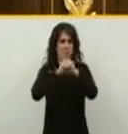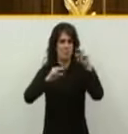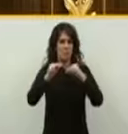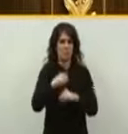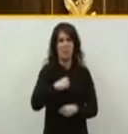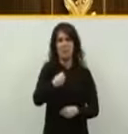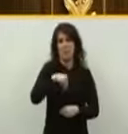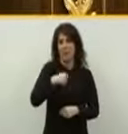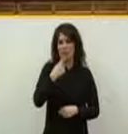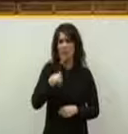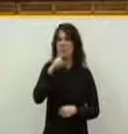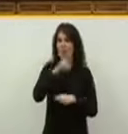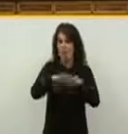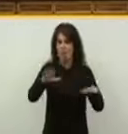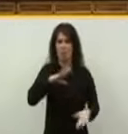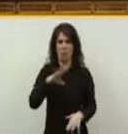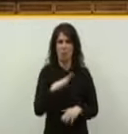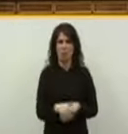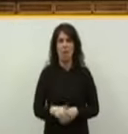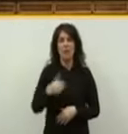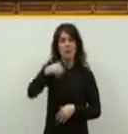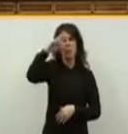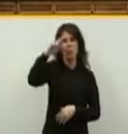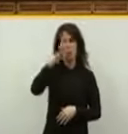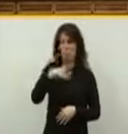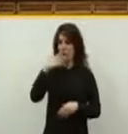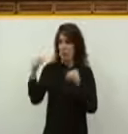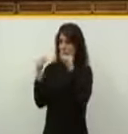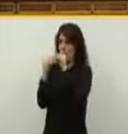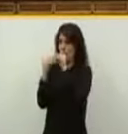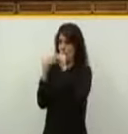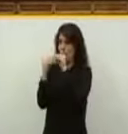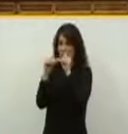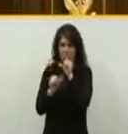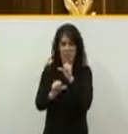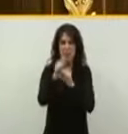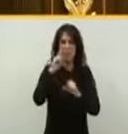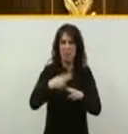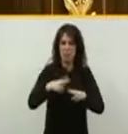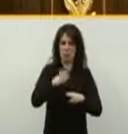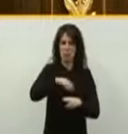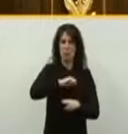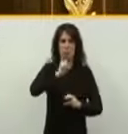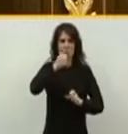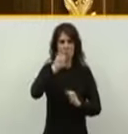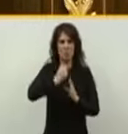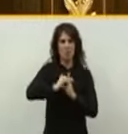favor. Que parece que a partir de ese beso la política española se está calentando. Ayer en un programa de La